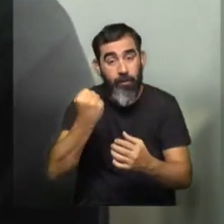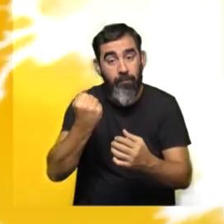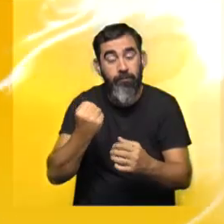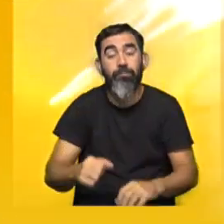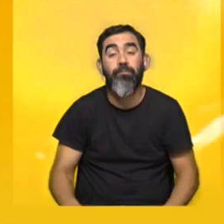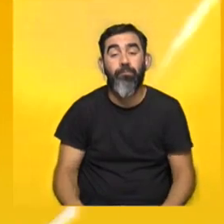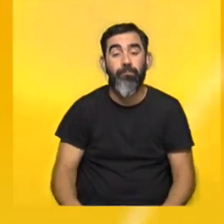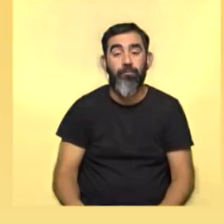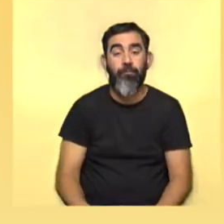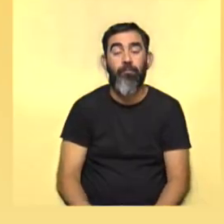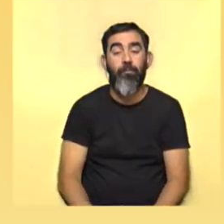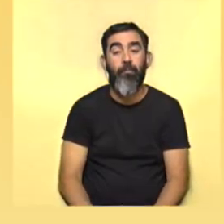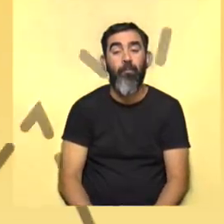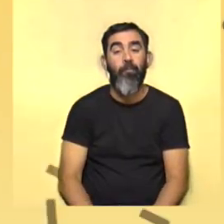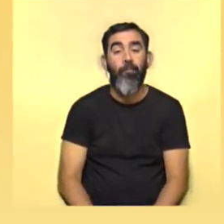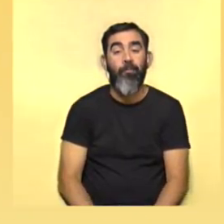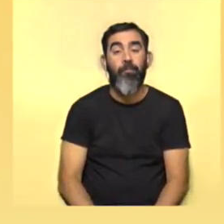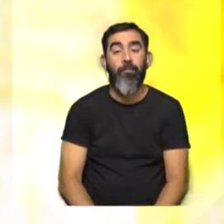¿no?